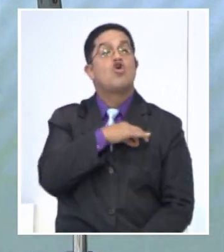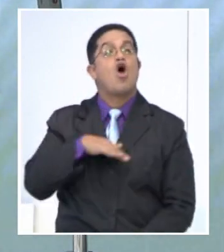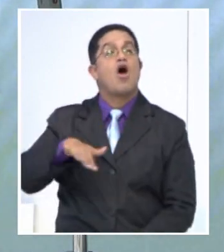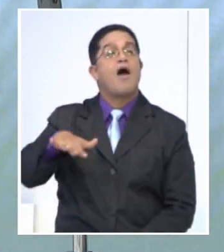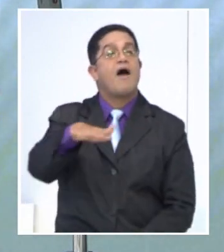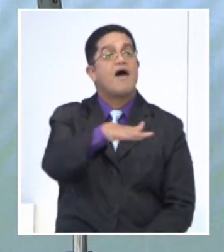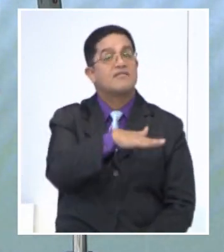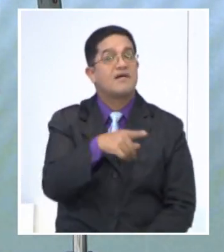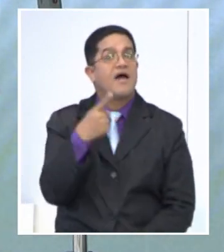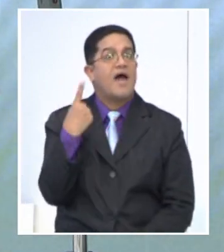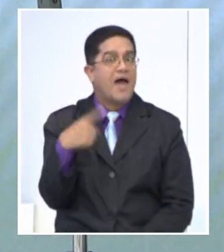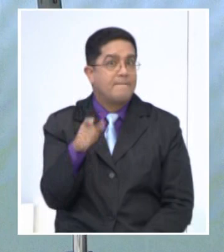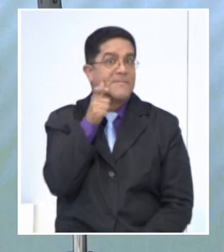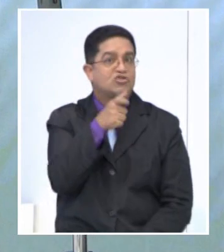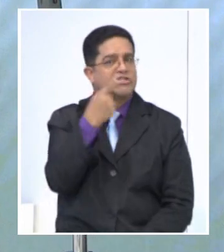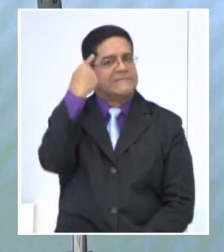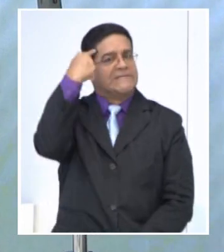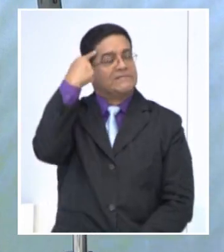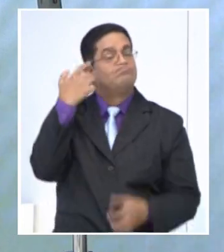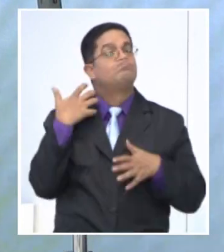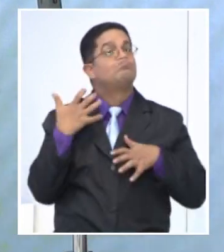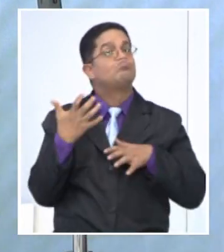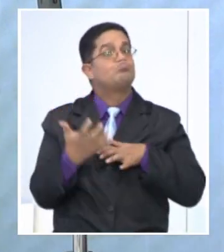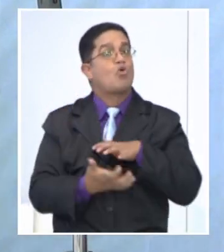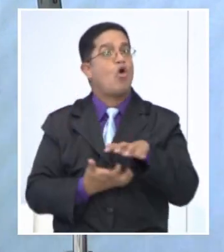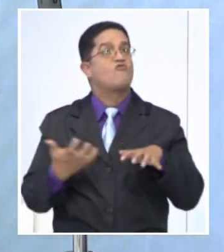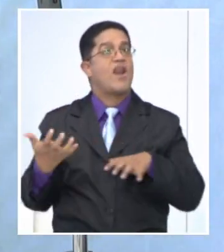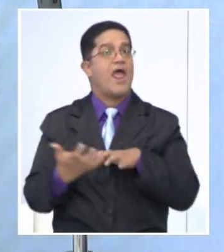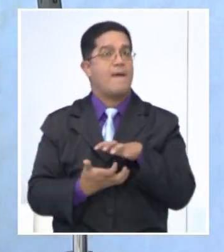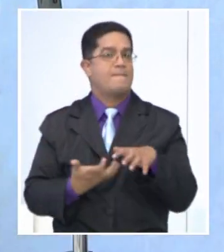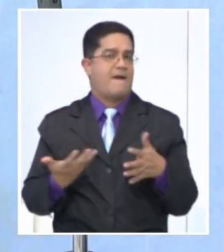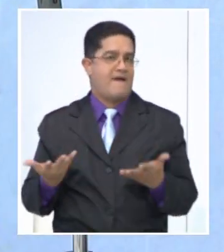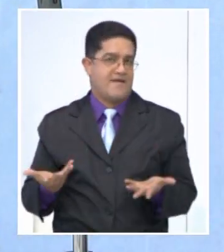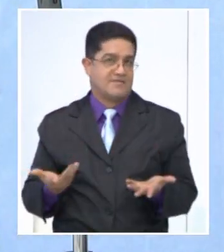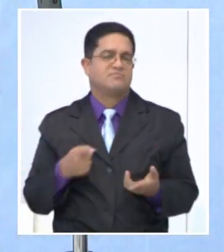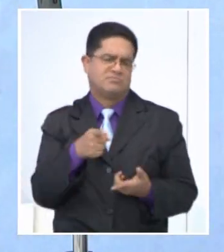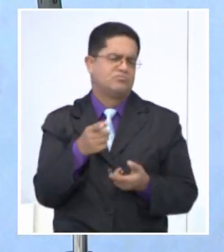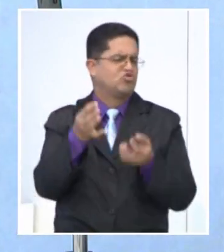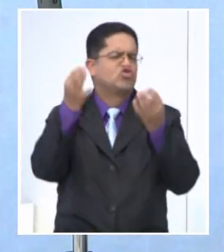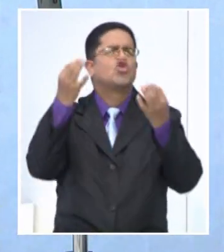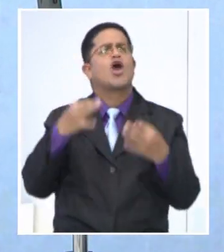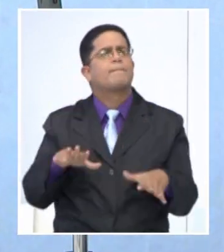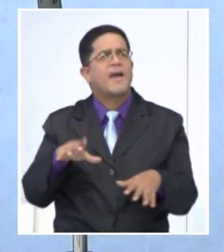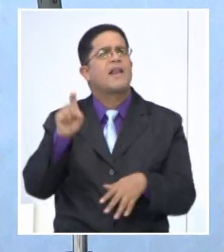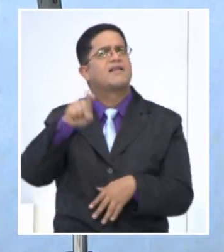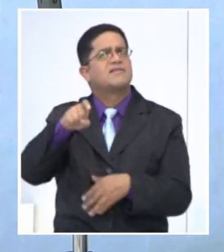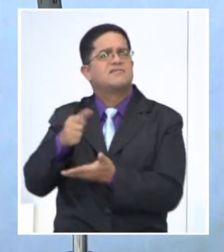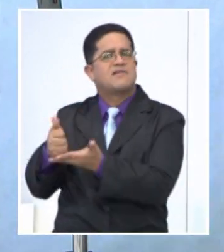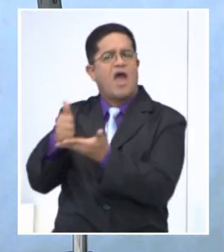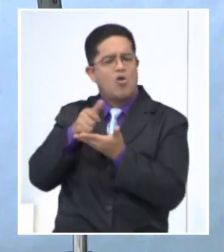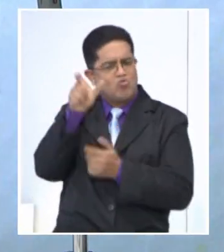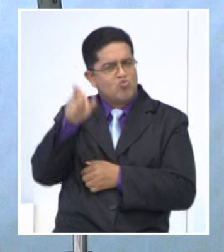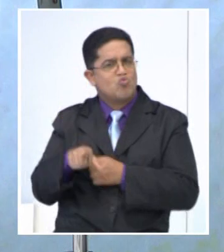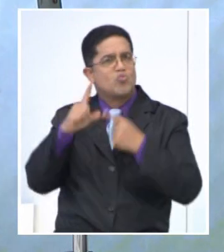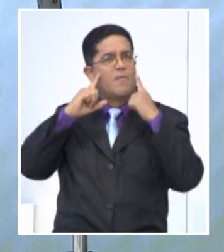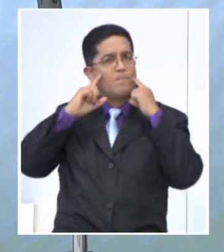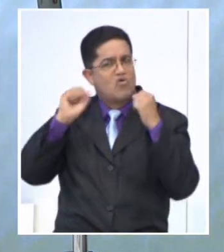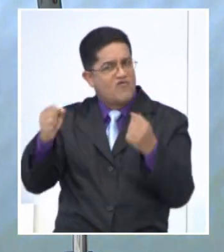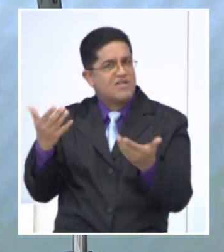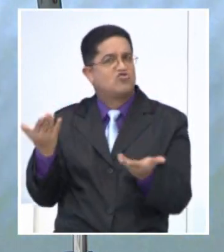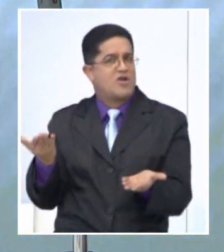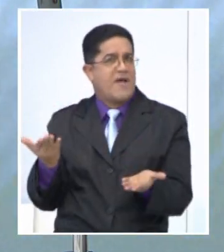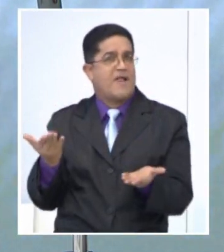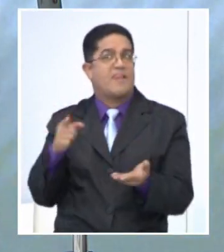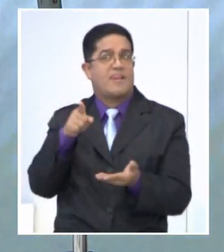muchísimos conflictos, con muchísimos problemas, y pues es normal que necesitemos ayuda de la parte mental